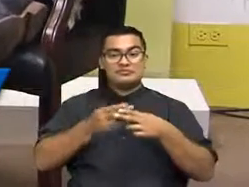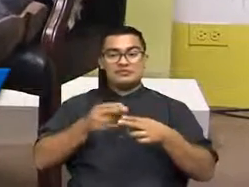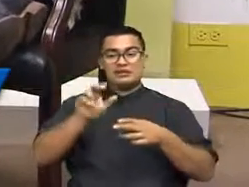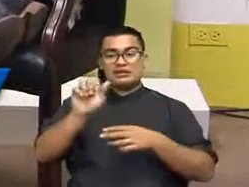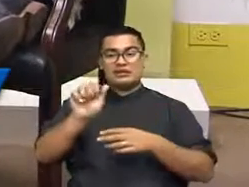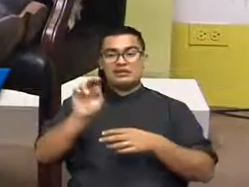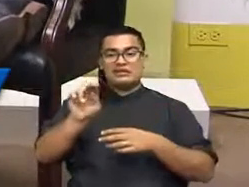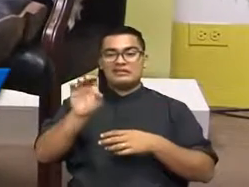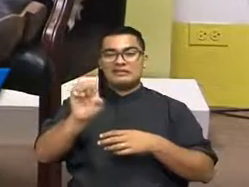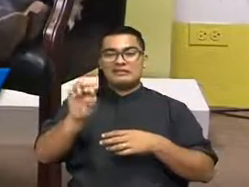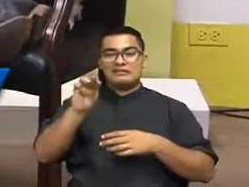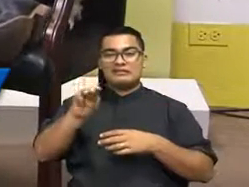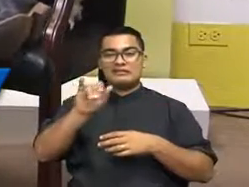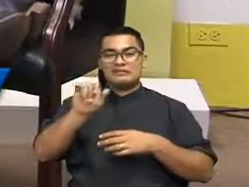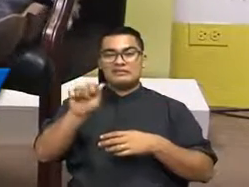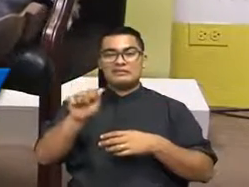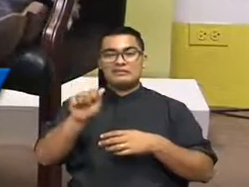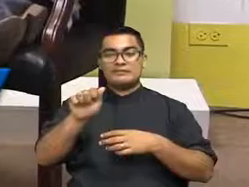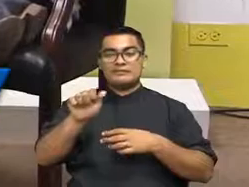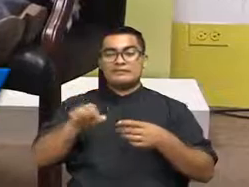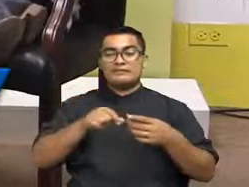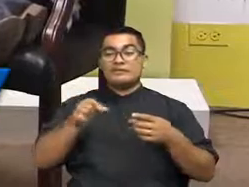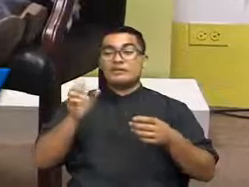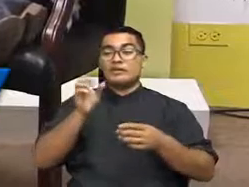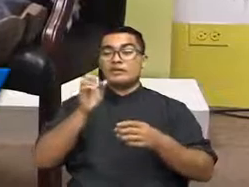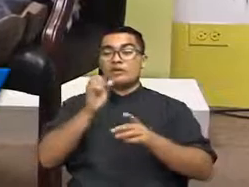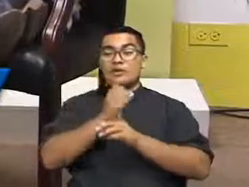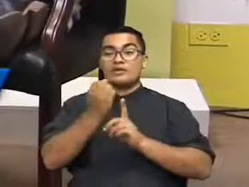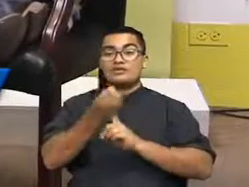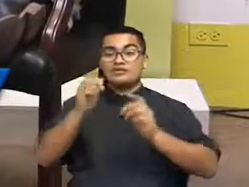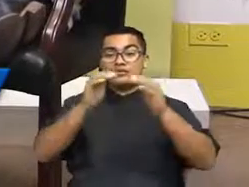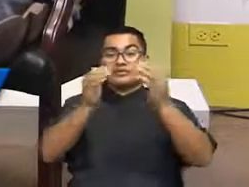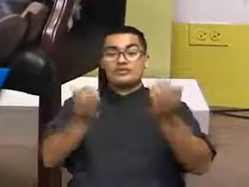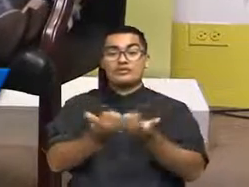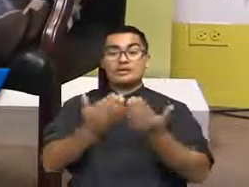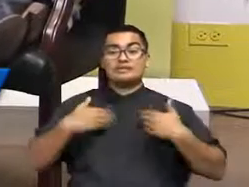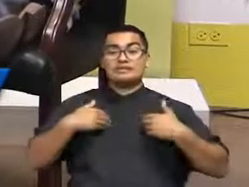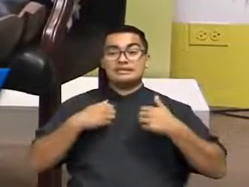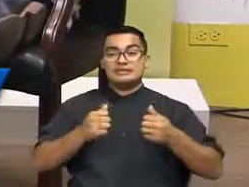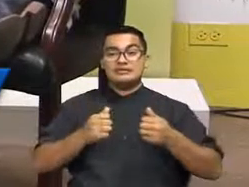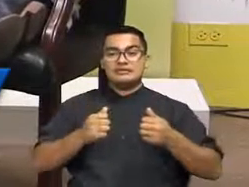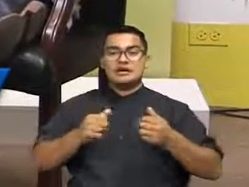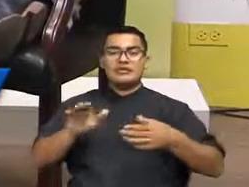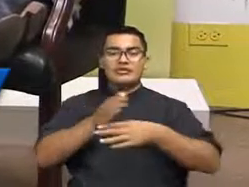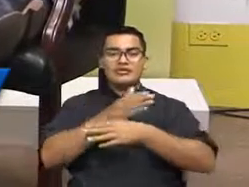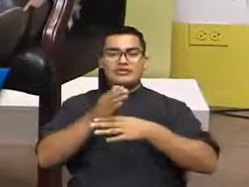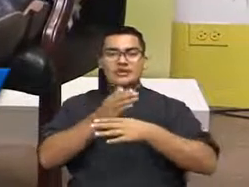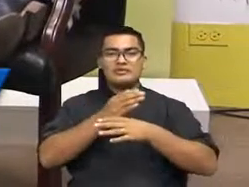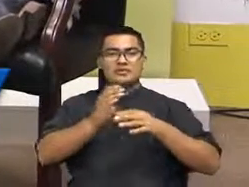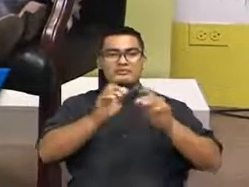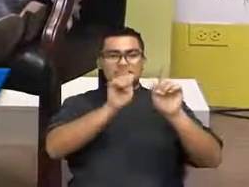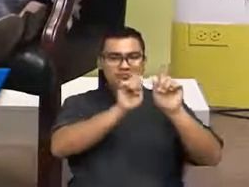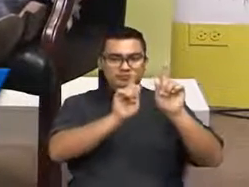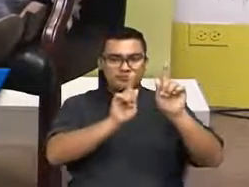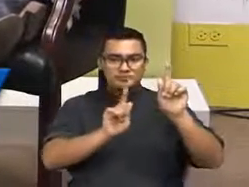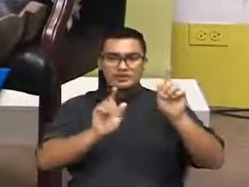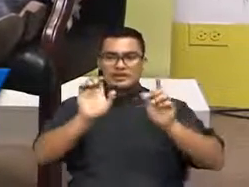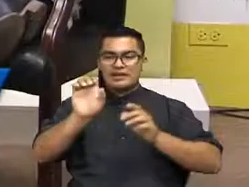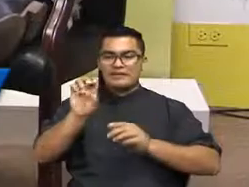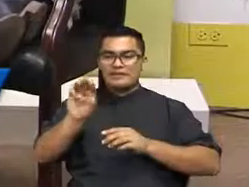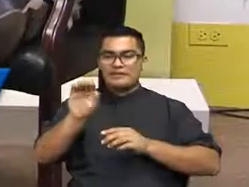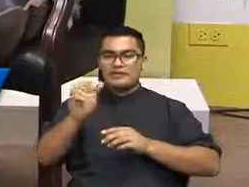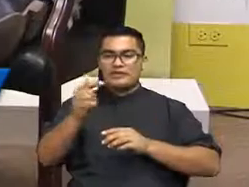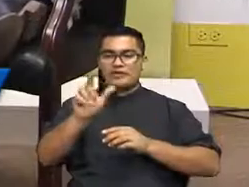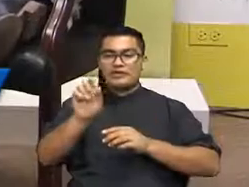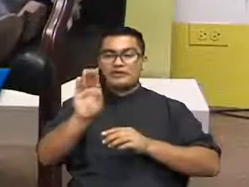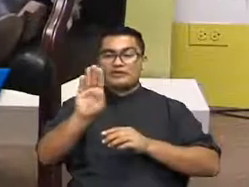clasificar en dependencia, como te decía, de la OMS por grado de hemoglobina. También las podemos clasificar según la causa directa